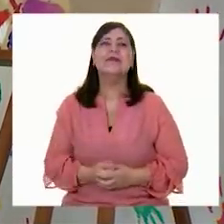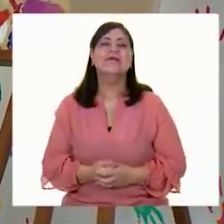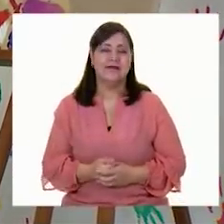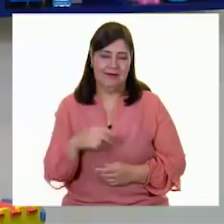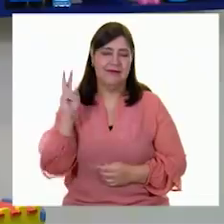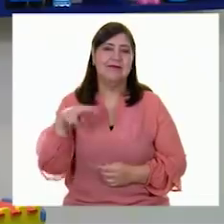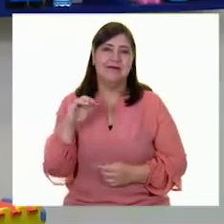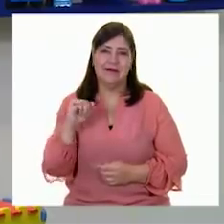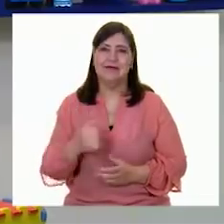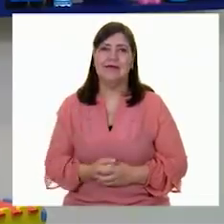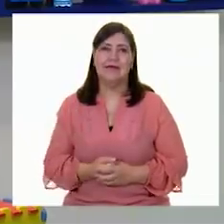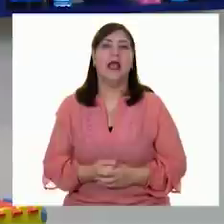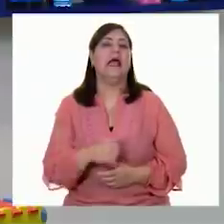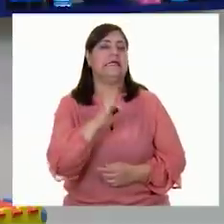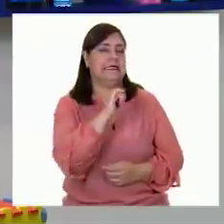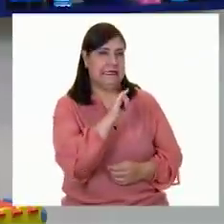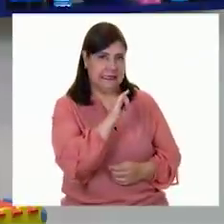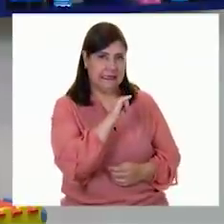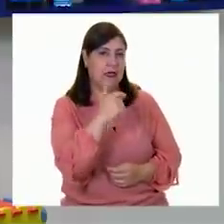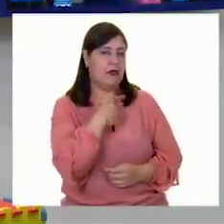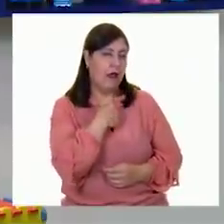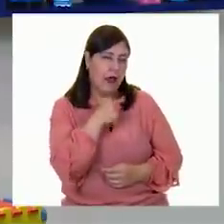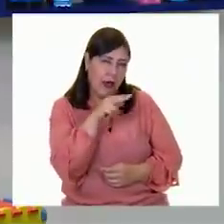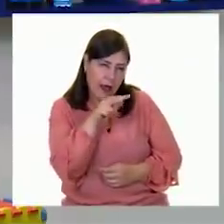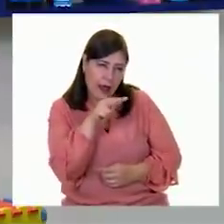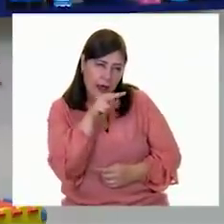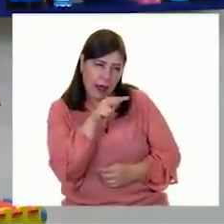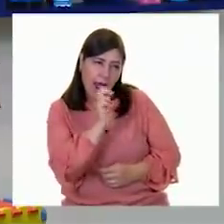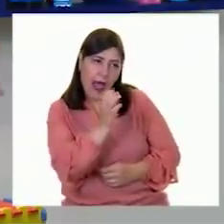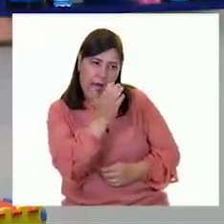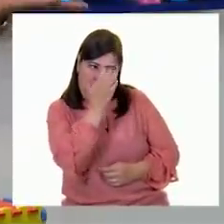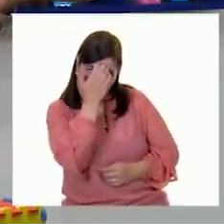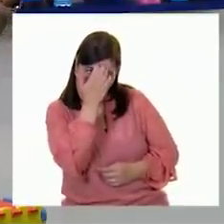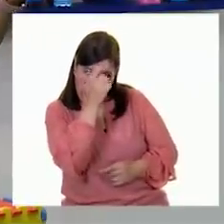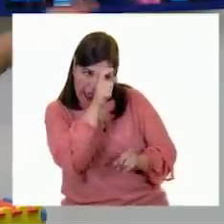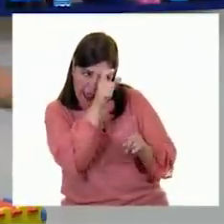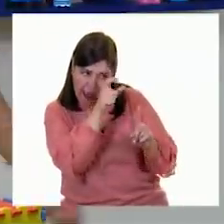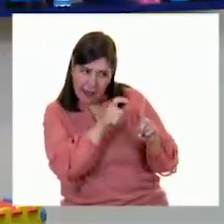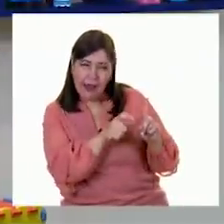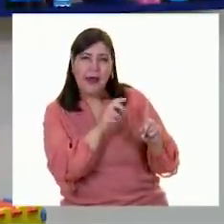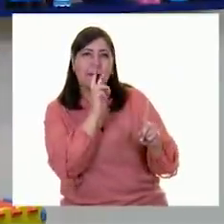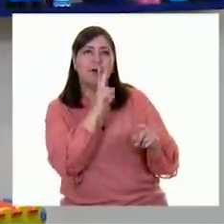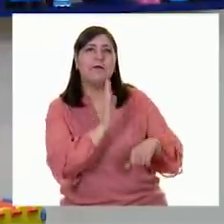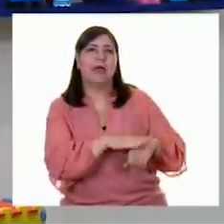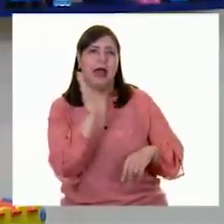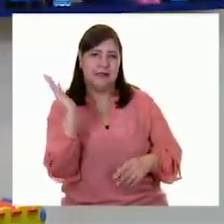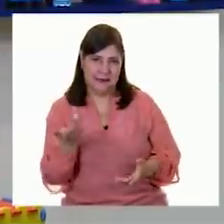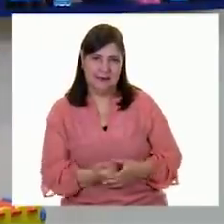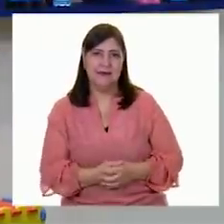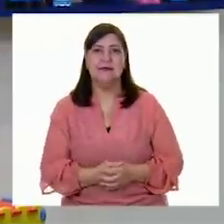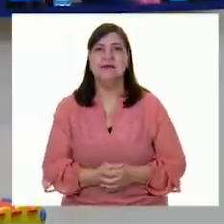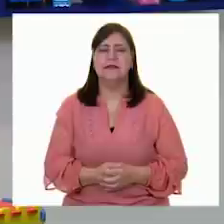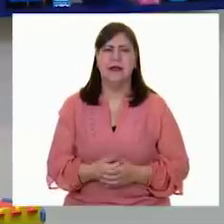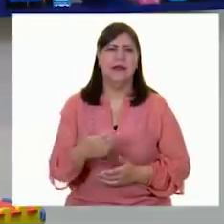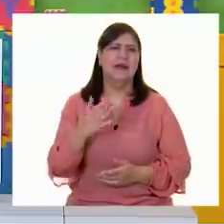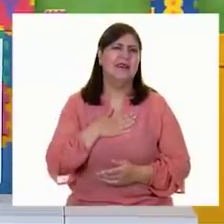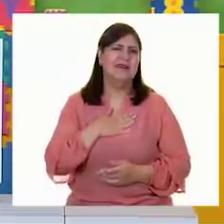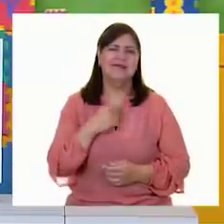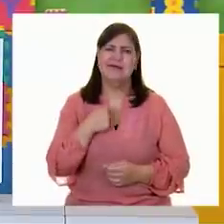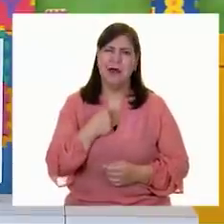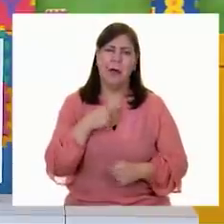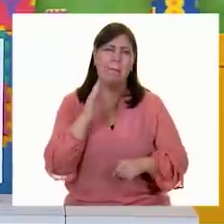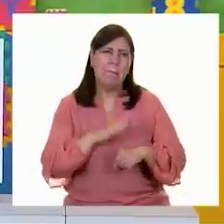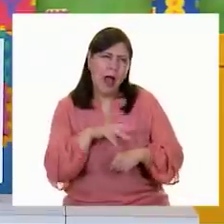sí. He aprendido a observarte y de esa forma conocerte mejor. Pues yo, por más